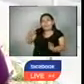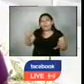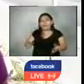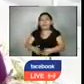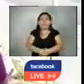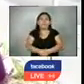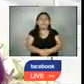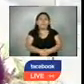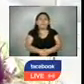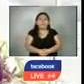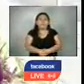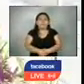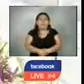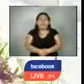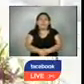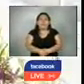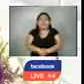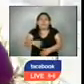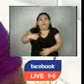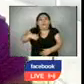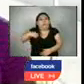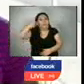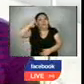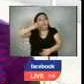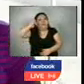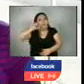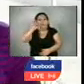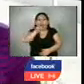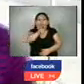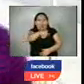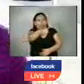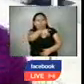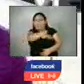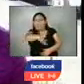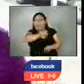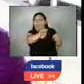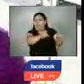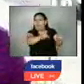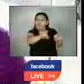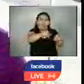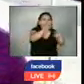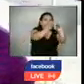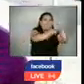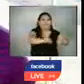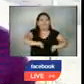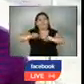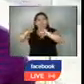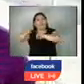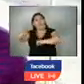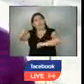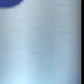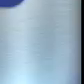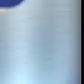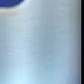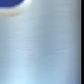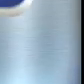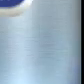mejorar? Yo digo que quitándolas de ahí. ¿Ubicándolas en alguna otra? En algo otro puesto,